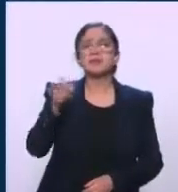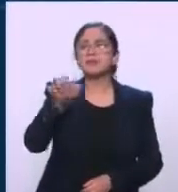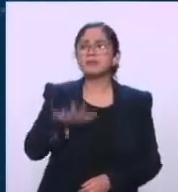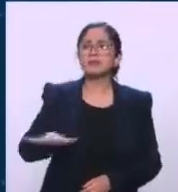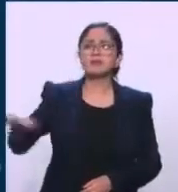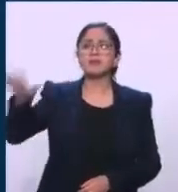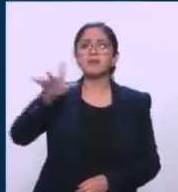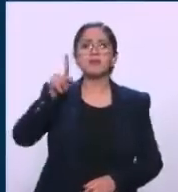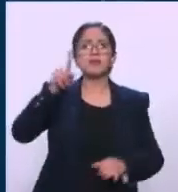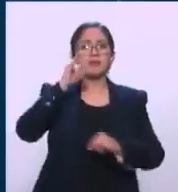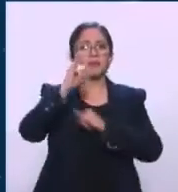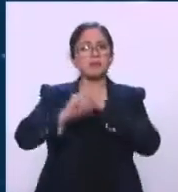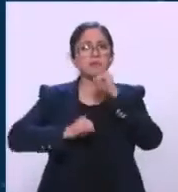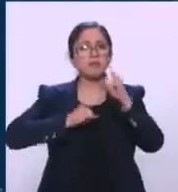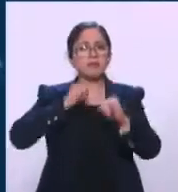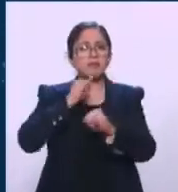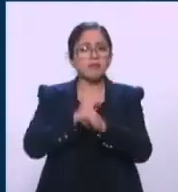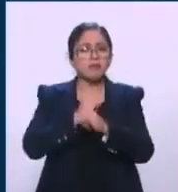internacional.